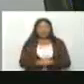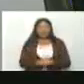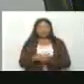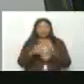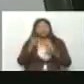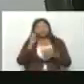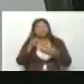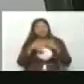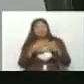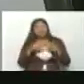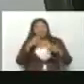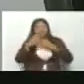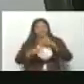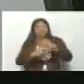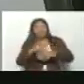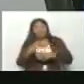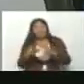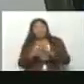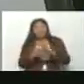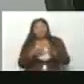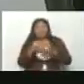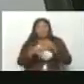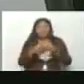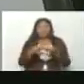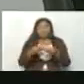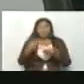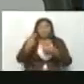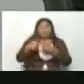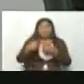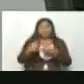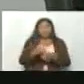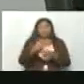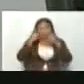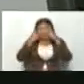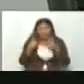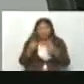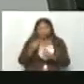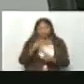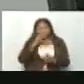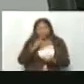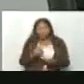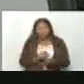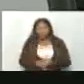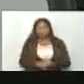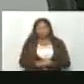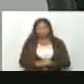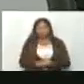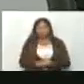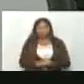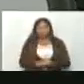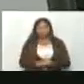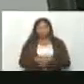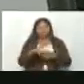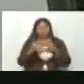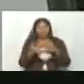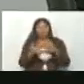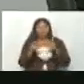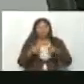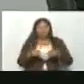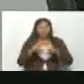todo lo que tiene que ver con el proceso de elaboración de combustible. No soy experto en lo que tiene que ver con el área